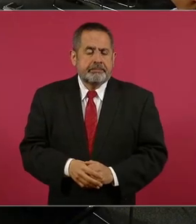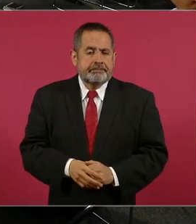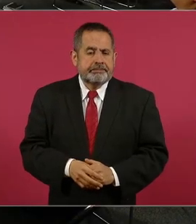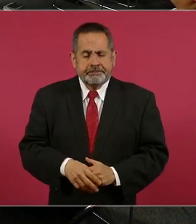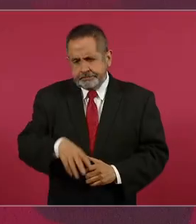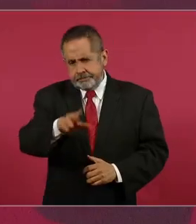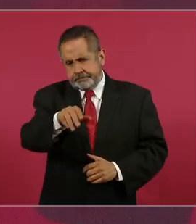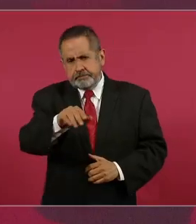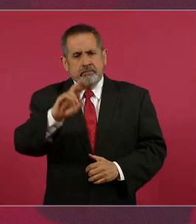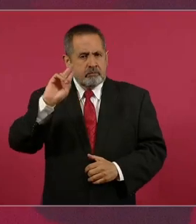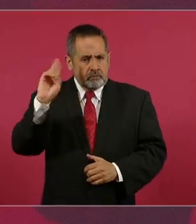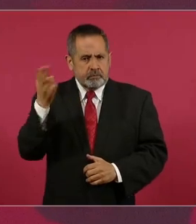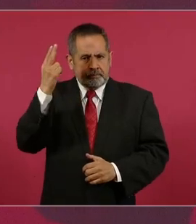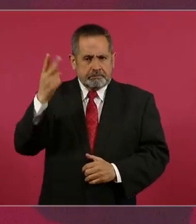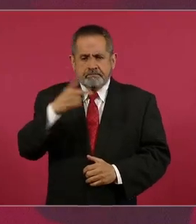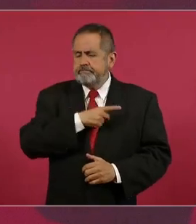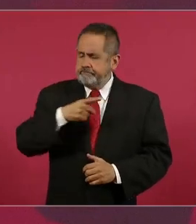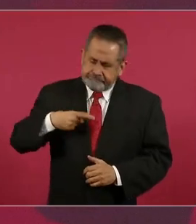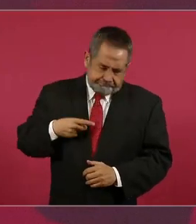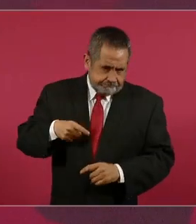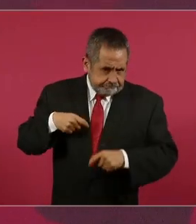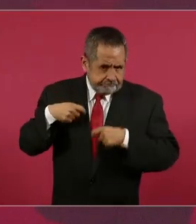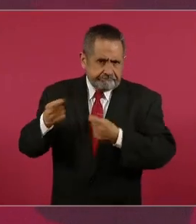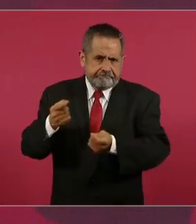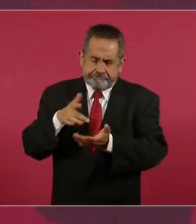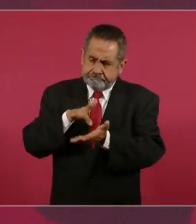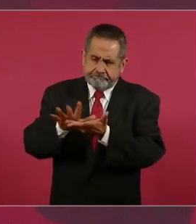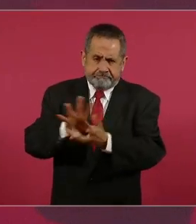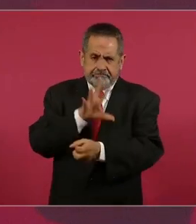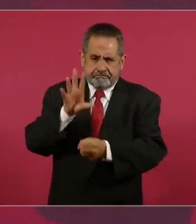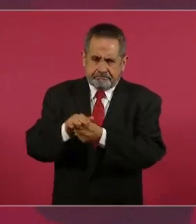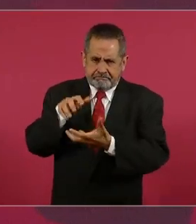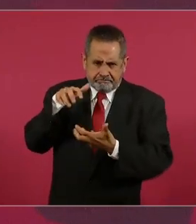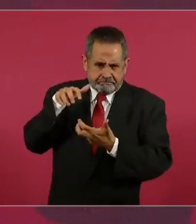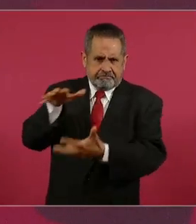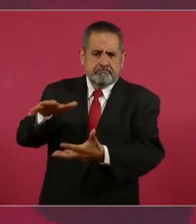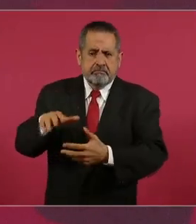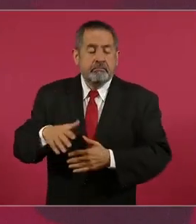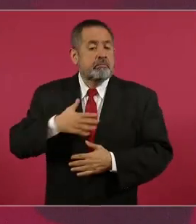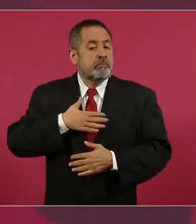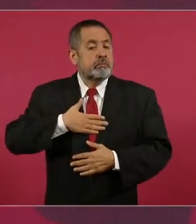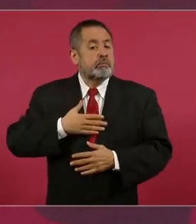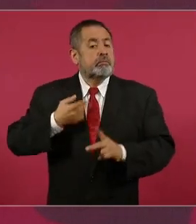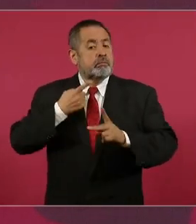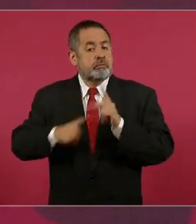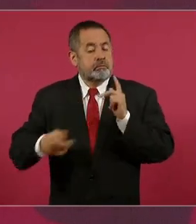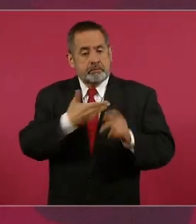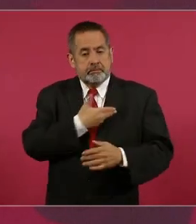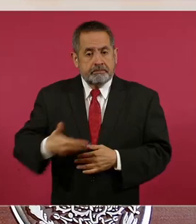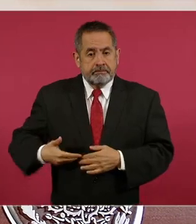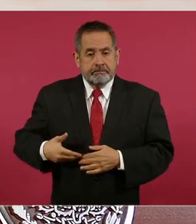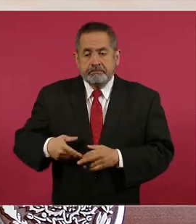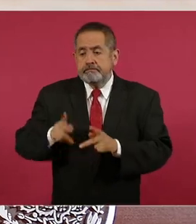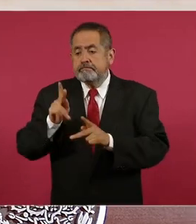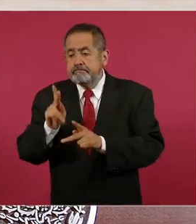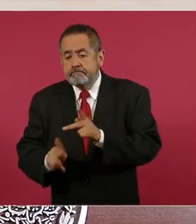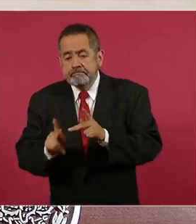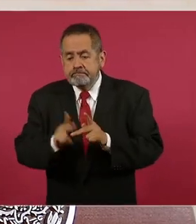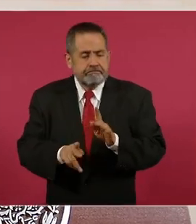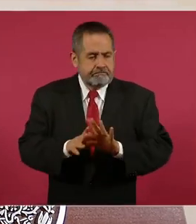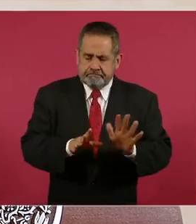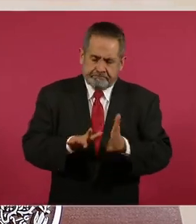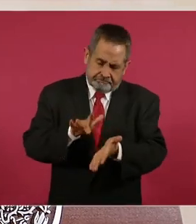las universidades tienen que tener todo su presupuesto. Desde que estamos, no se ha dejado